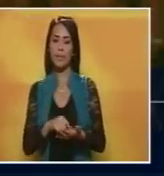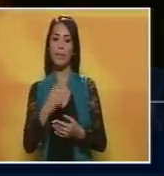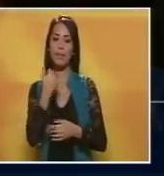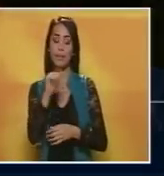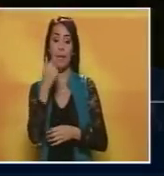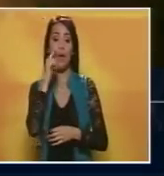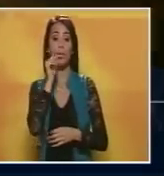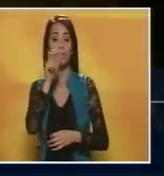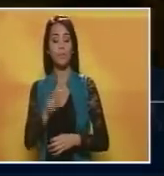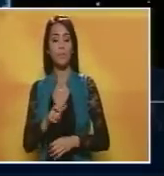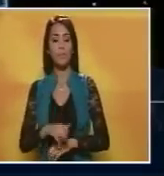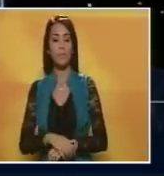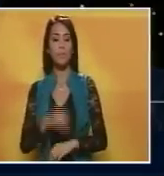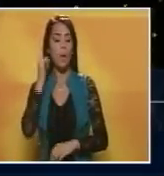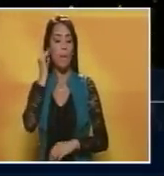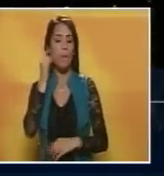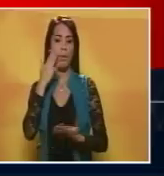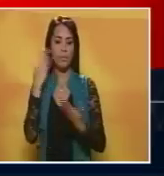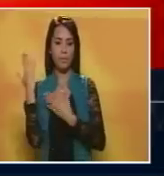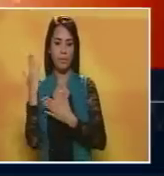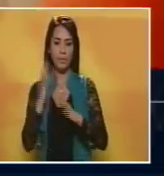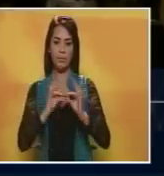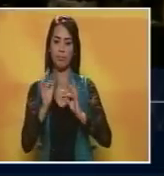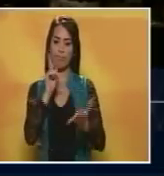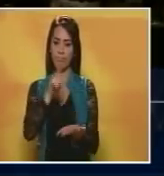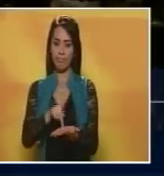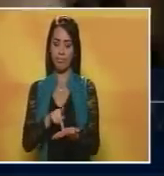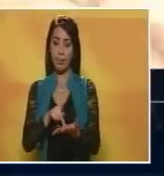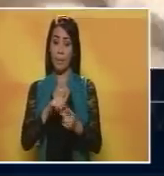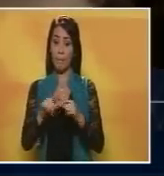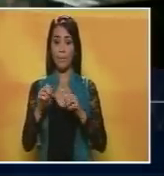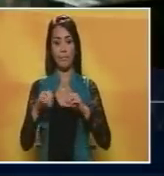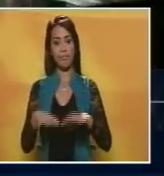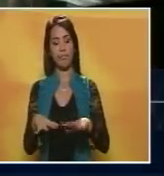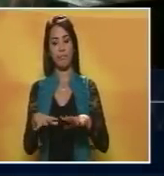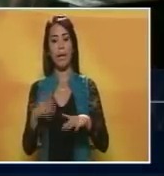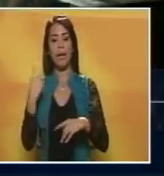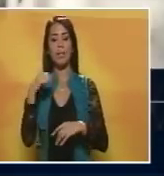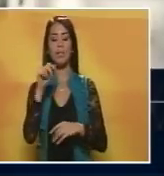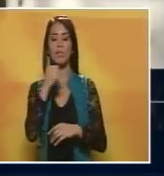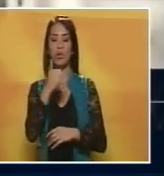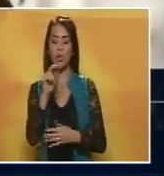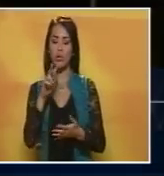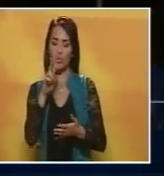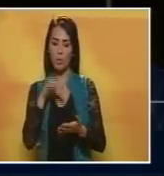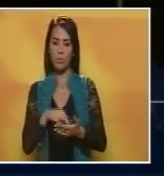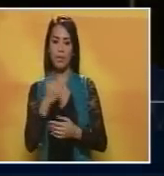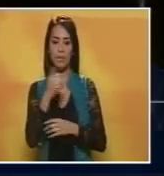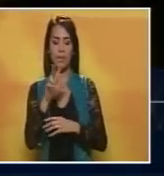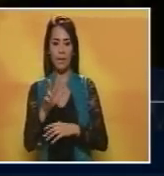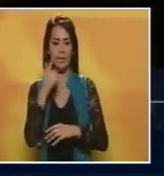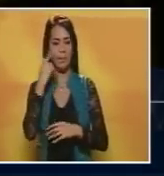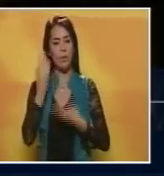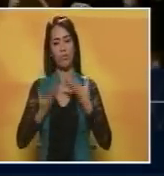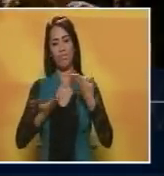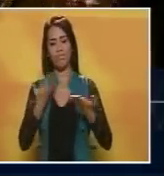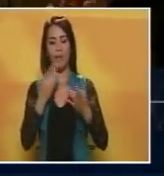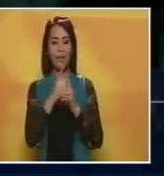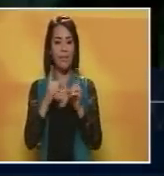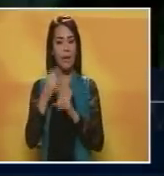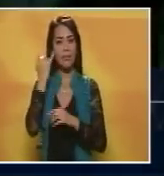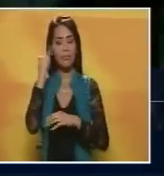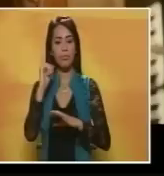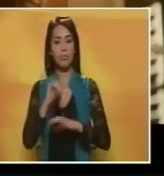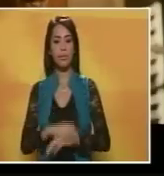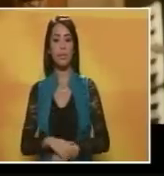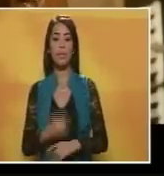que sacha baron cohen interpretaría a la artista pero pueden abandonar el rol en el 2013 por supuestas diferencias creativas con los